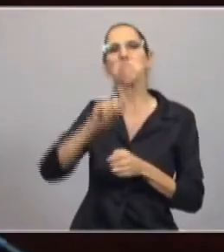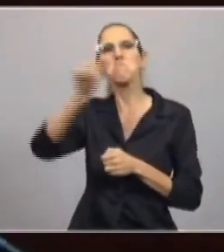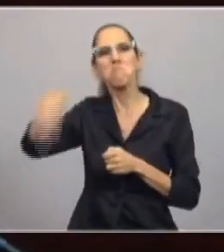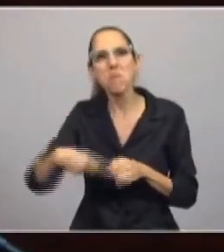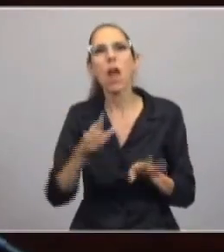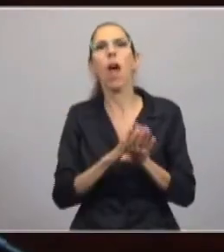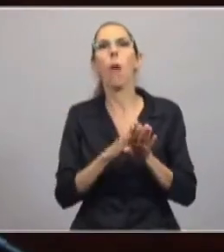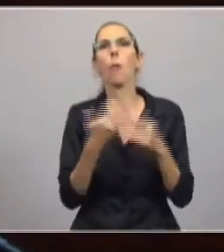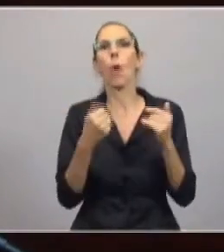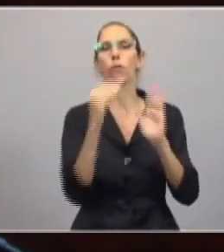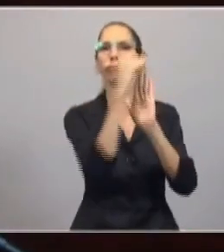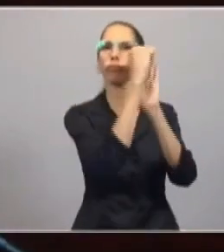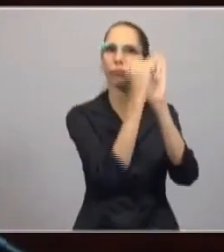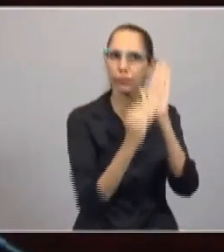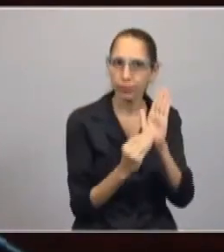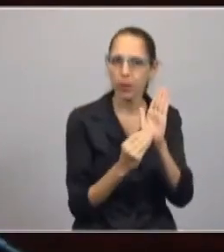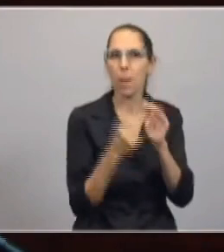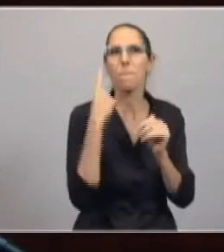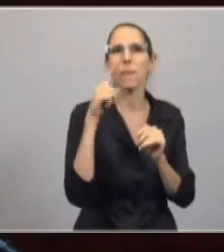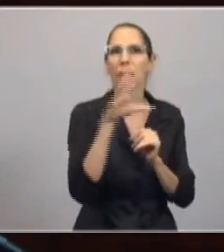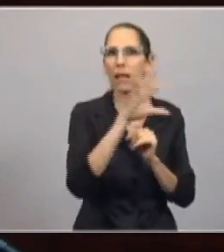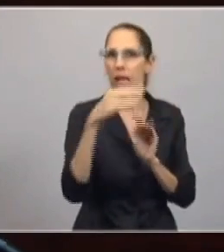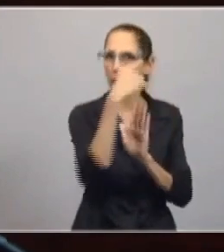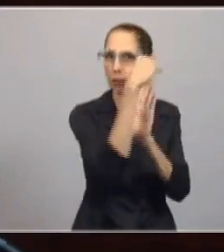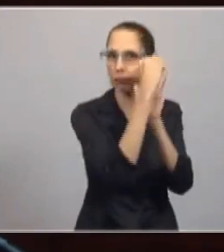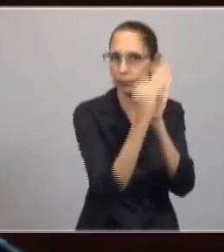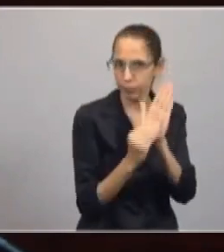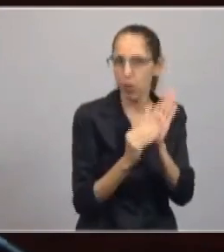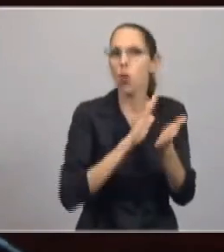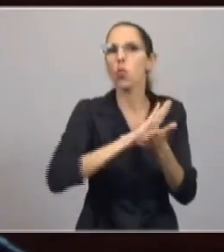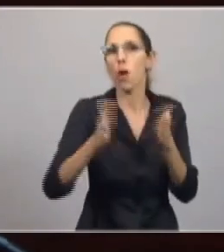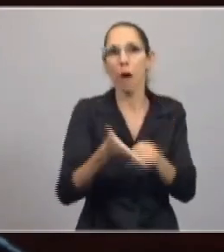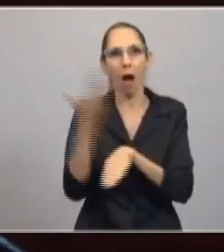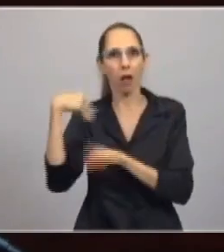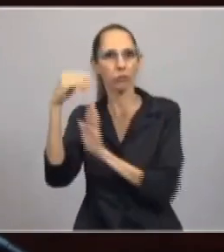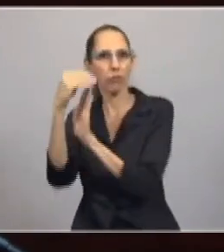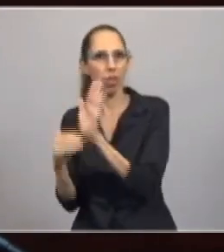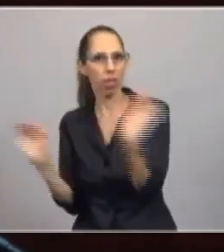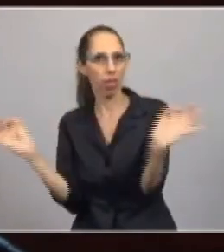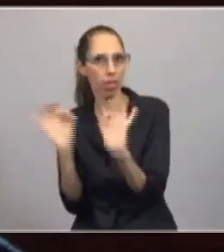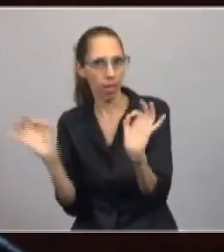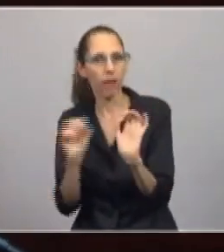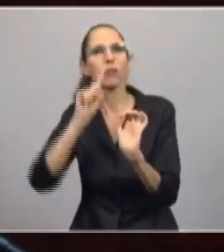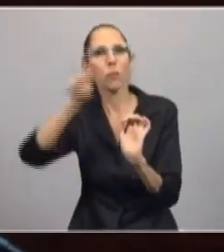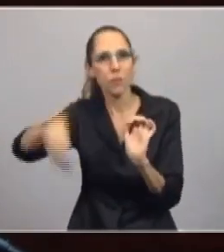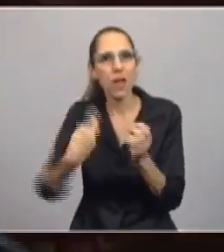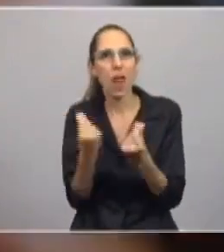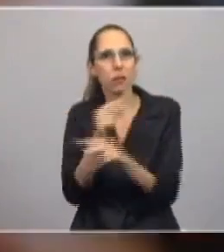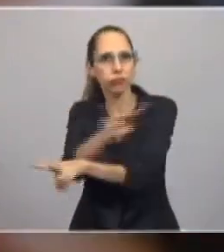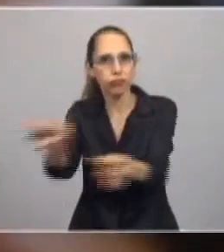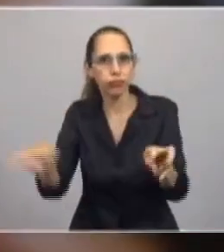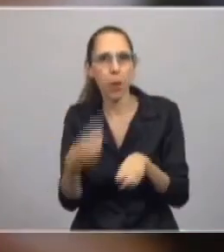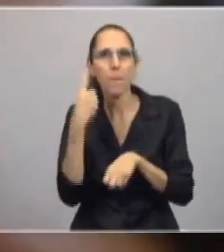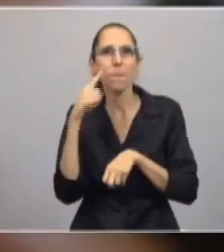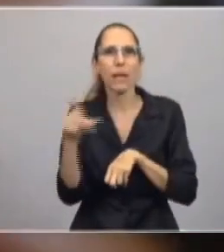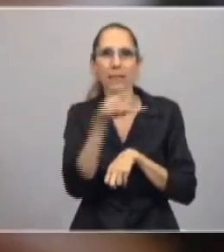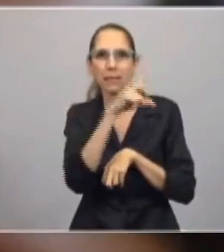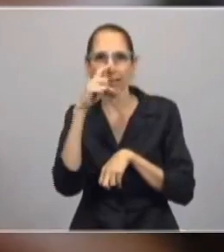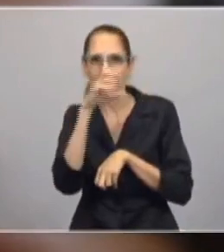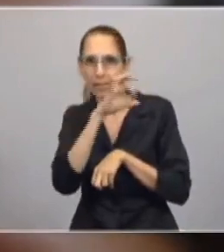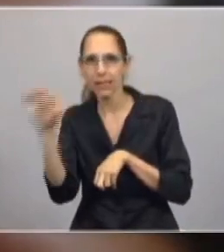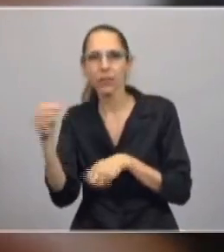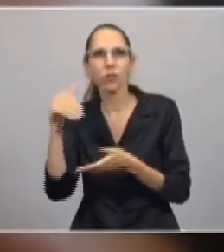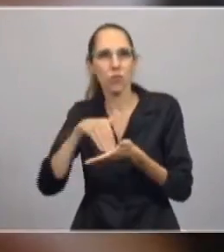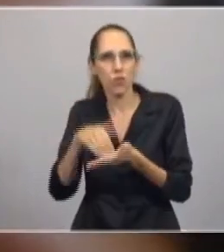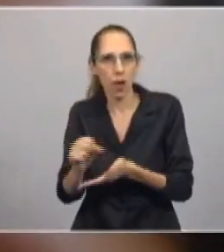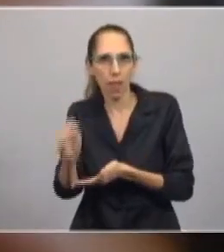embarcaciones que no estaban registradas y recuperar hasta el momento más de 1.700 millones de pesos de